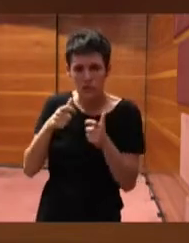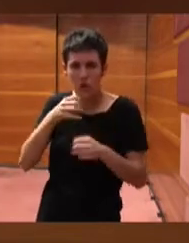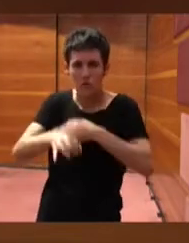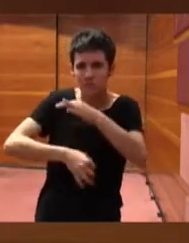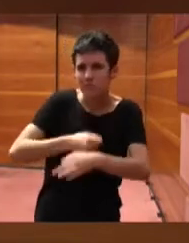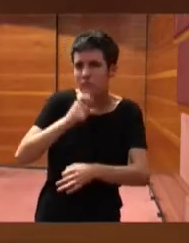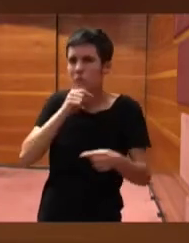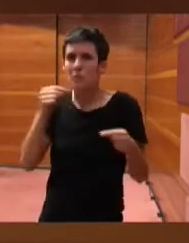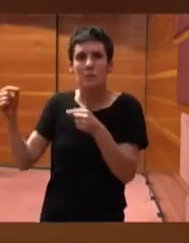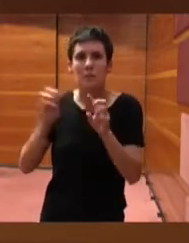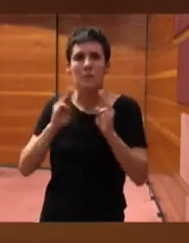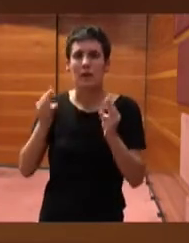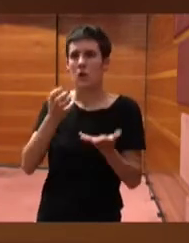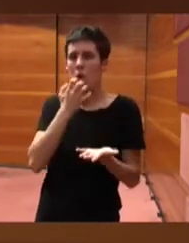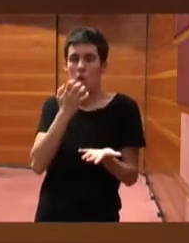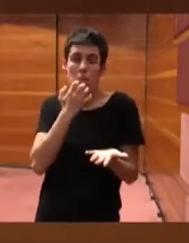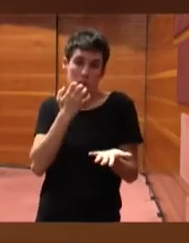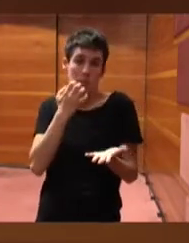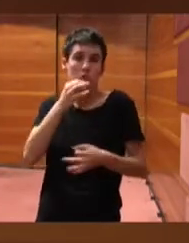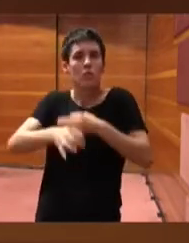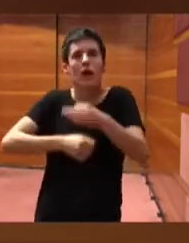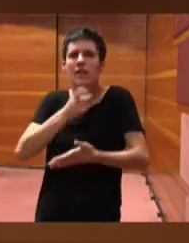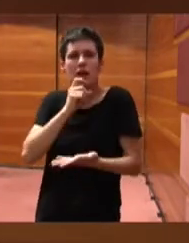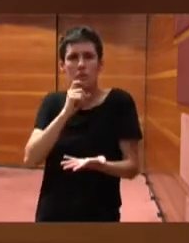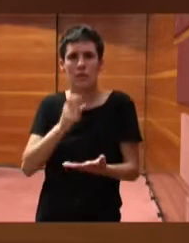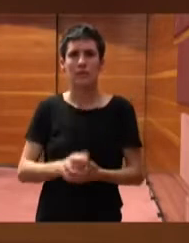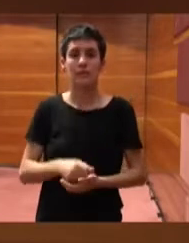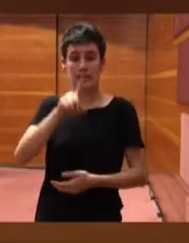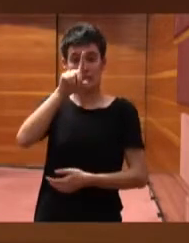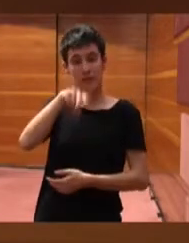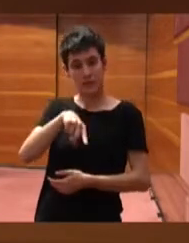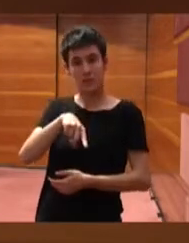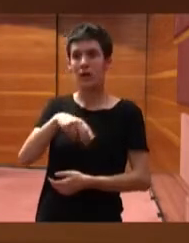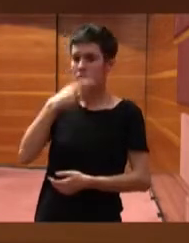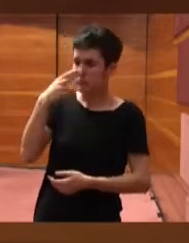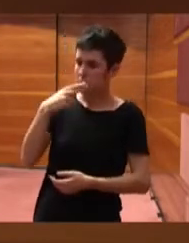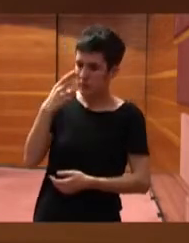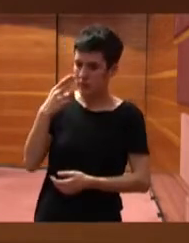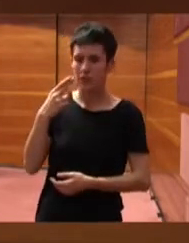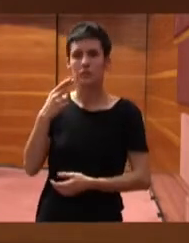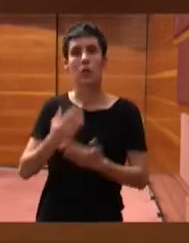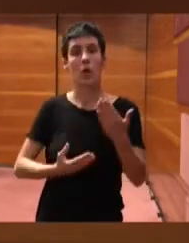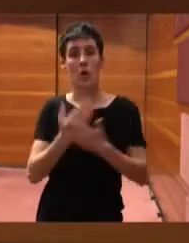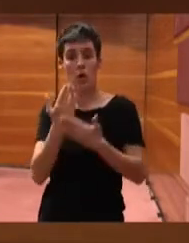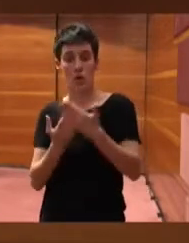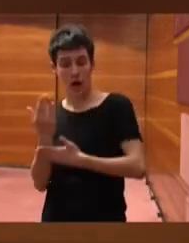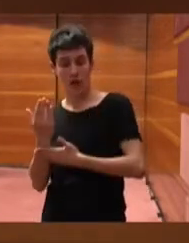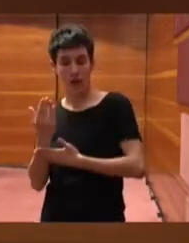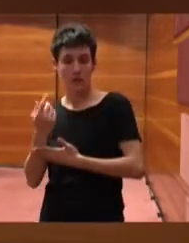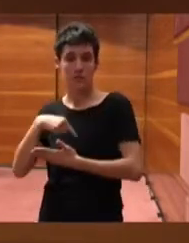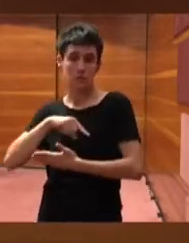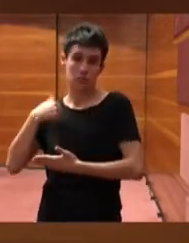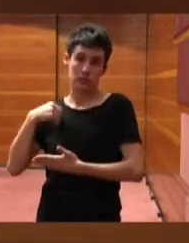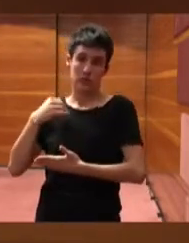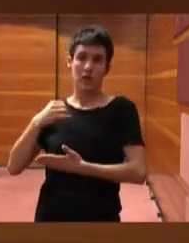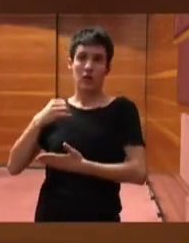y cómo nos organizamos. También han resultado de sumo interés las jornadas que hemos realizado sobre